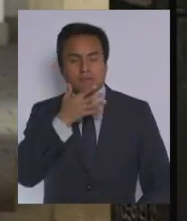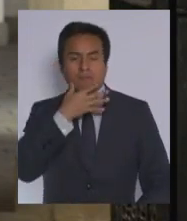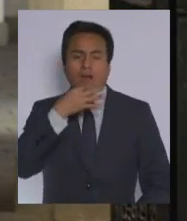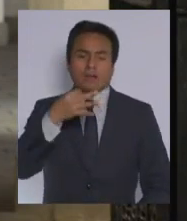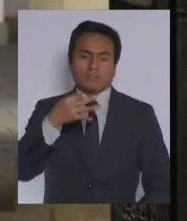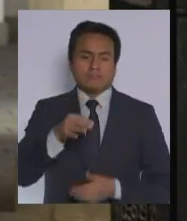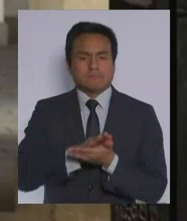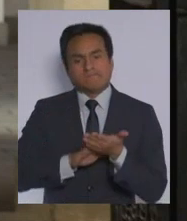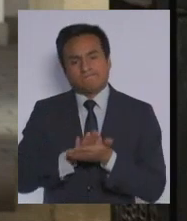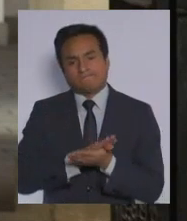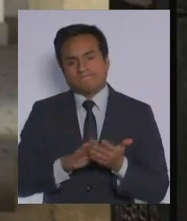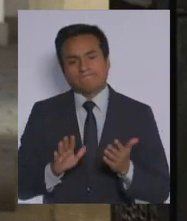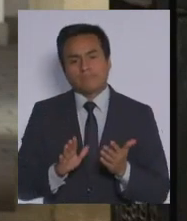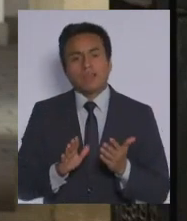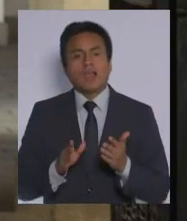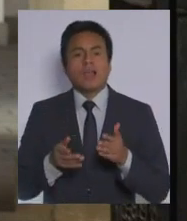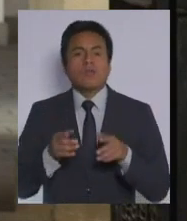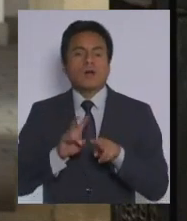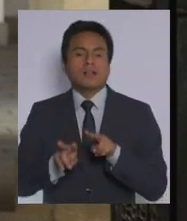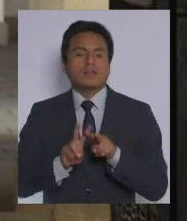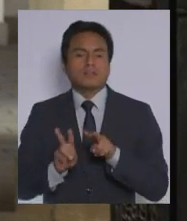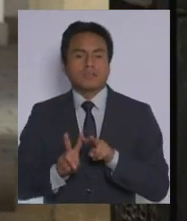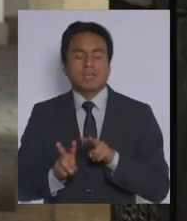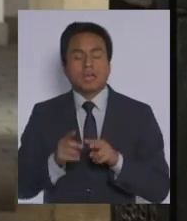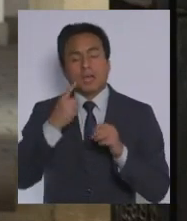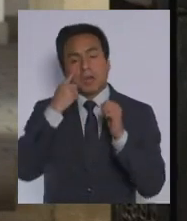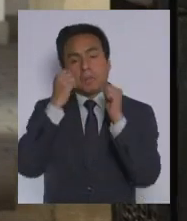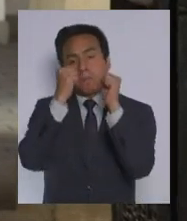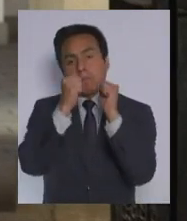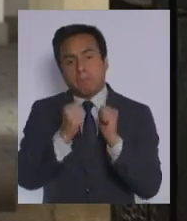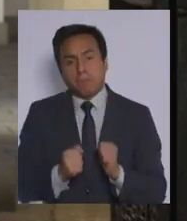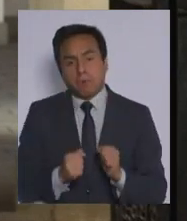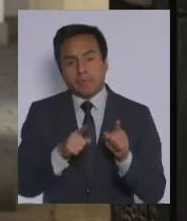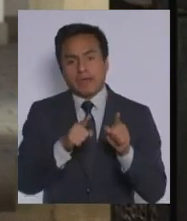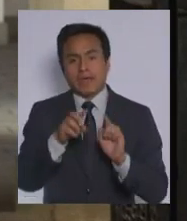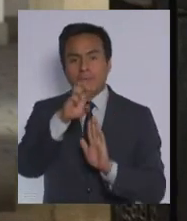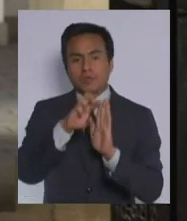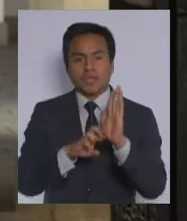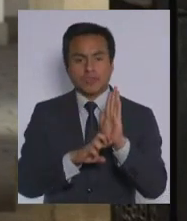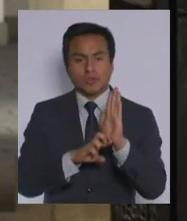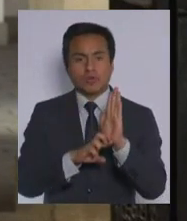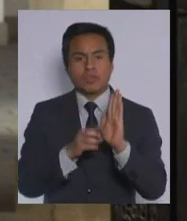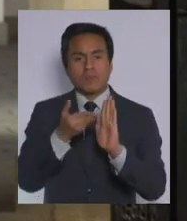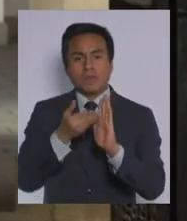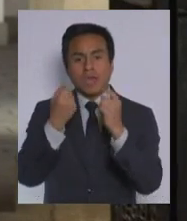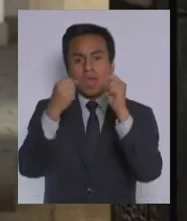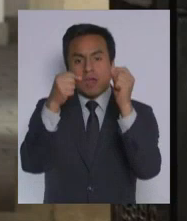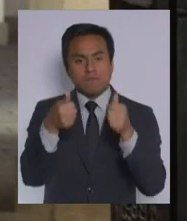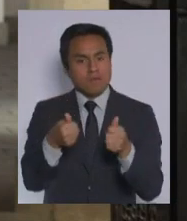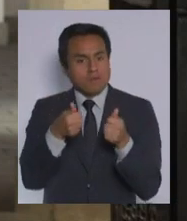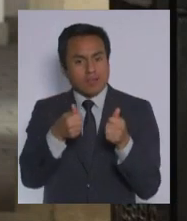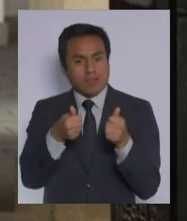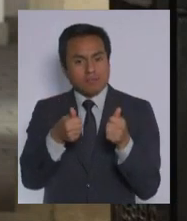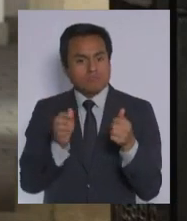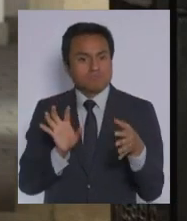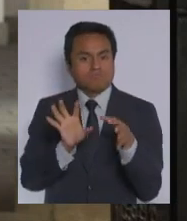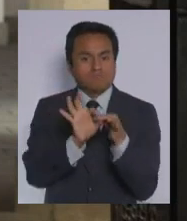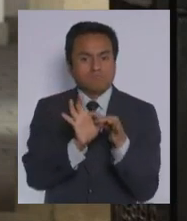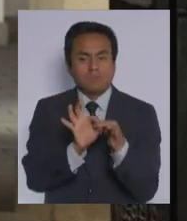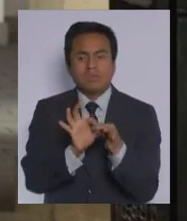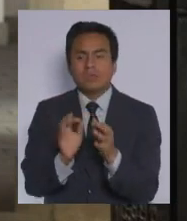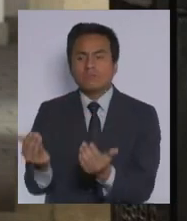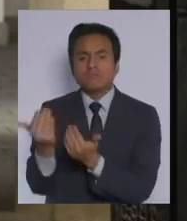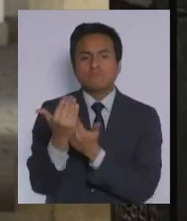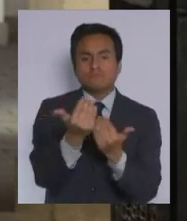fácil subirse a la posibilidad de un proyecto que está también evaluado y ganar los